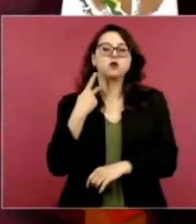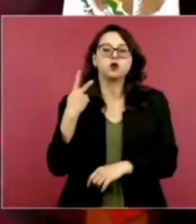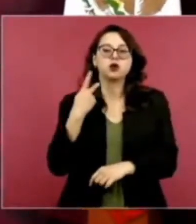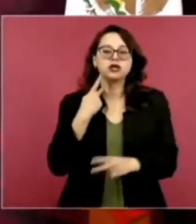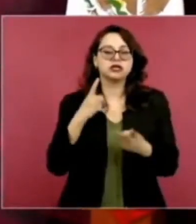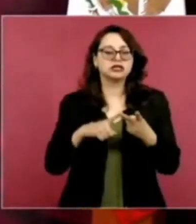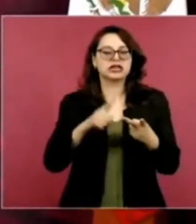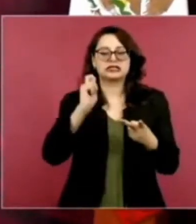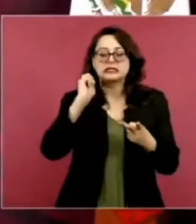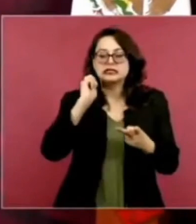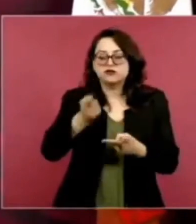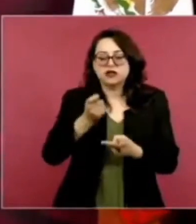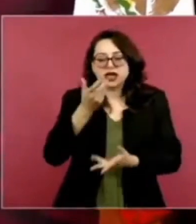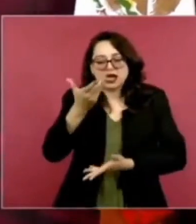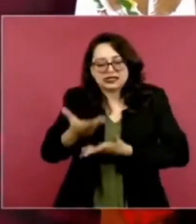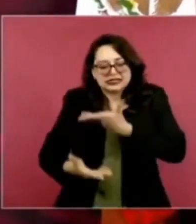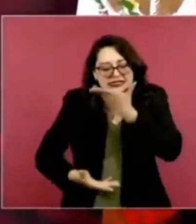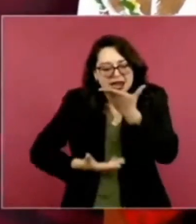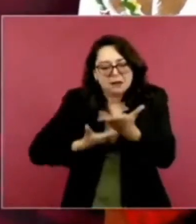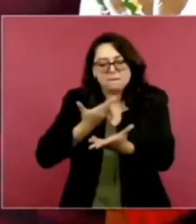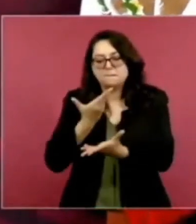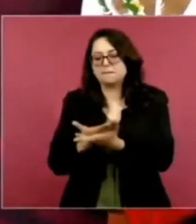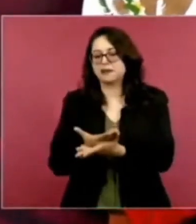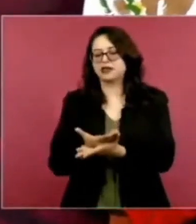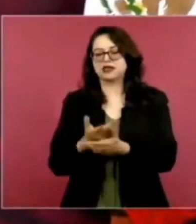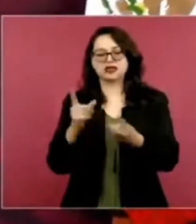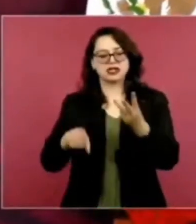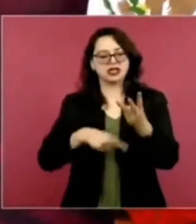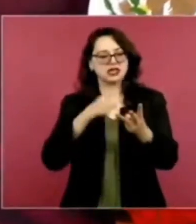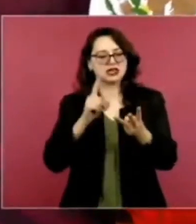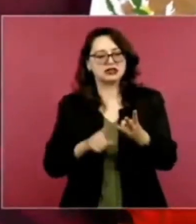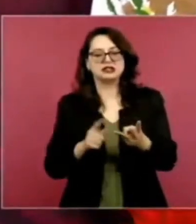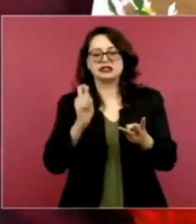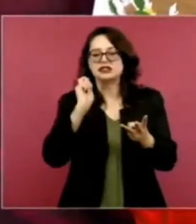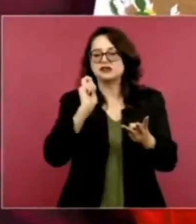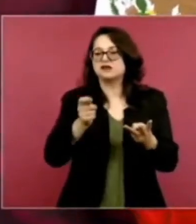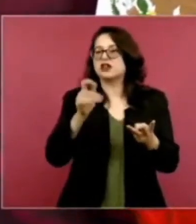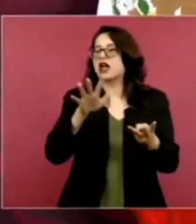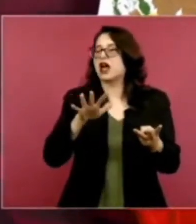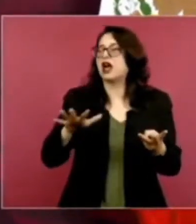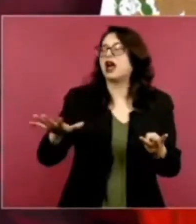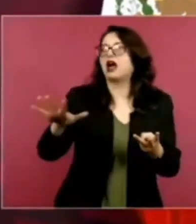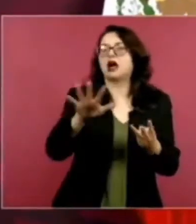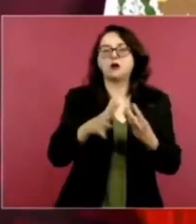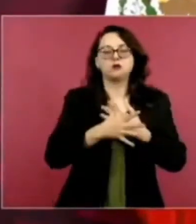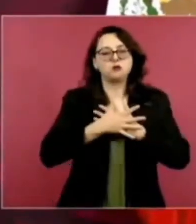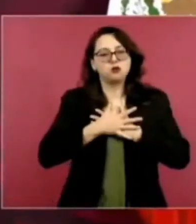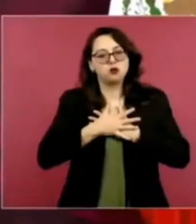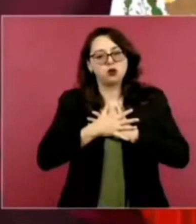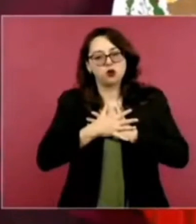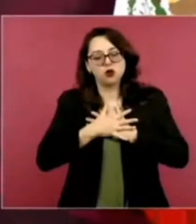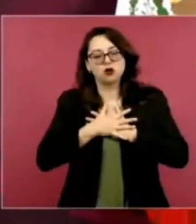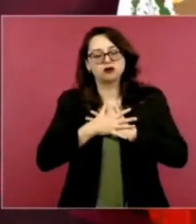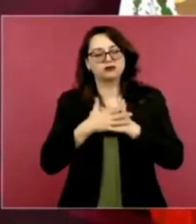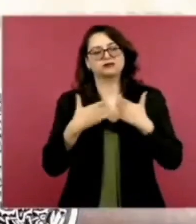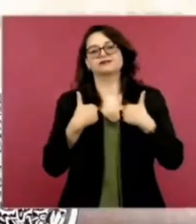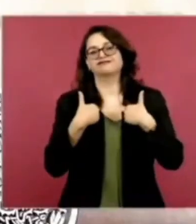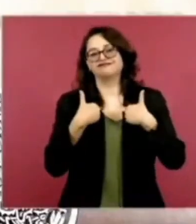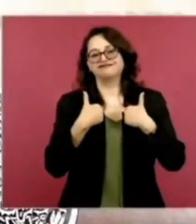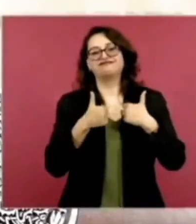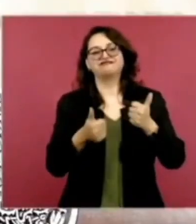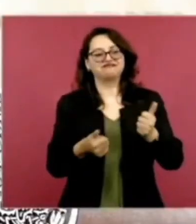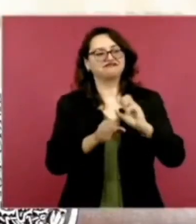con el servicio público, con el amor al pueblo.